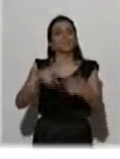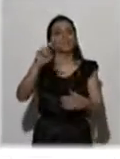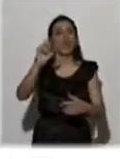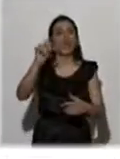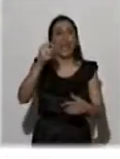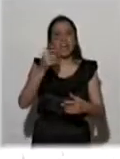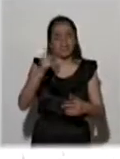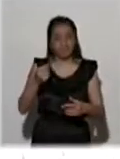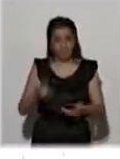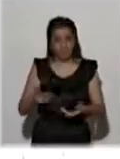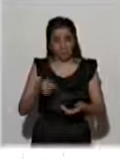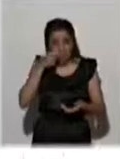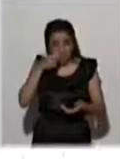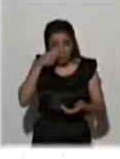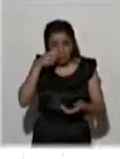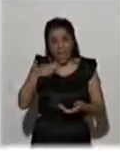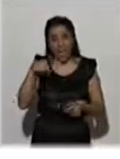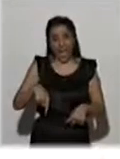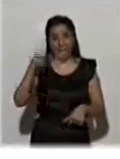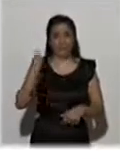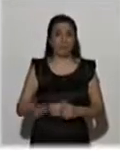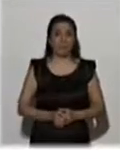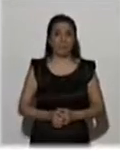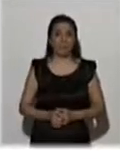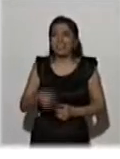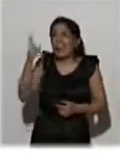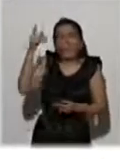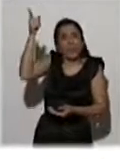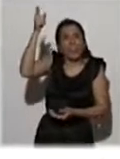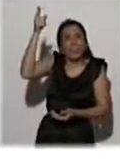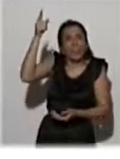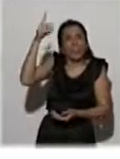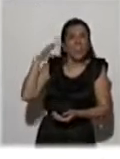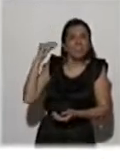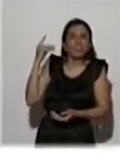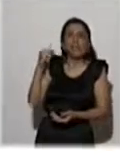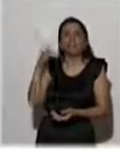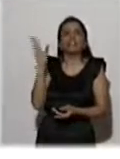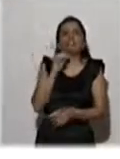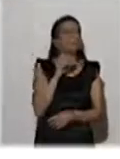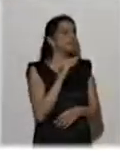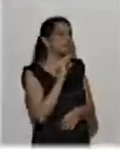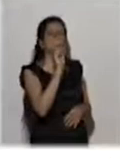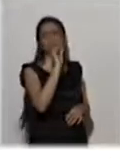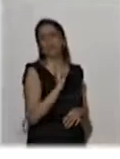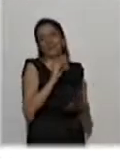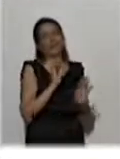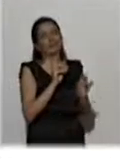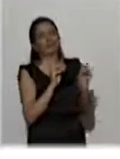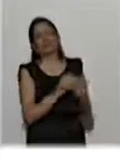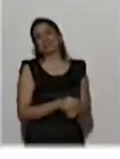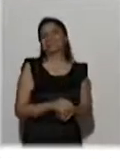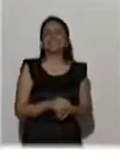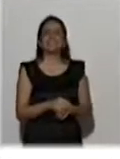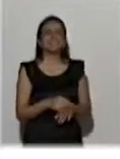¿Hasta cuándo, doctor de la Sota? Señor gobernador, usted va a seguir minimizando el tema, con sonrisa sobradora, impostando la